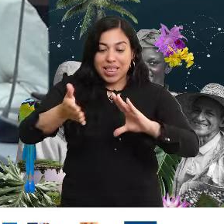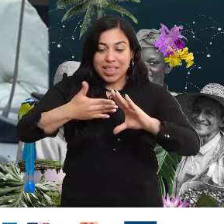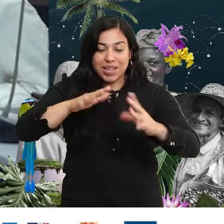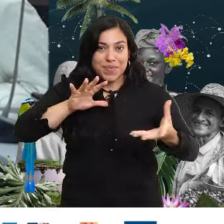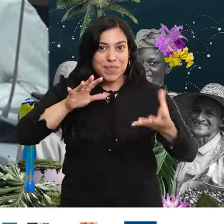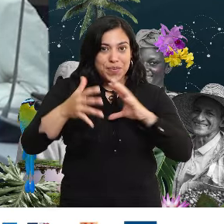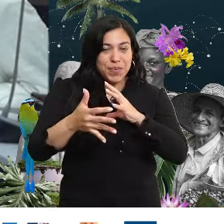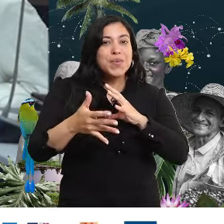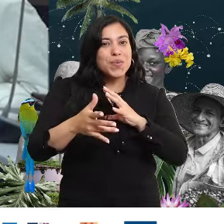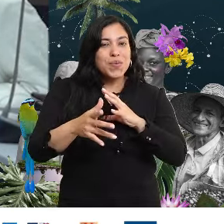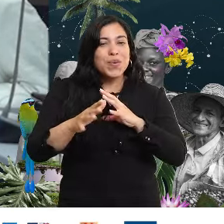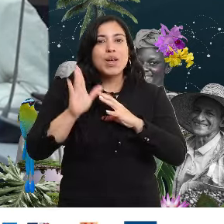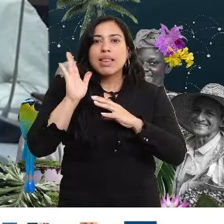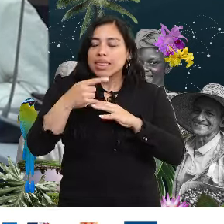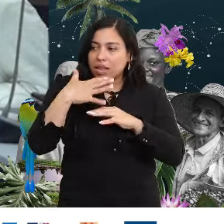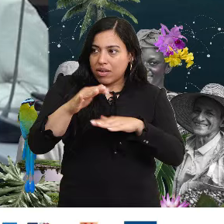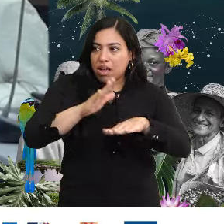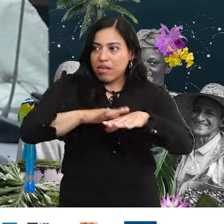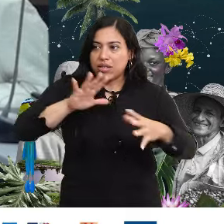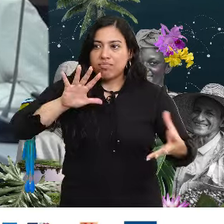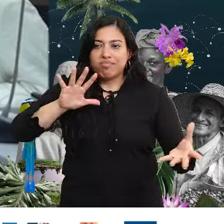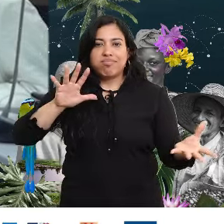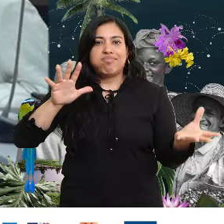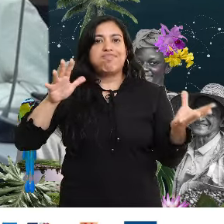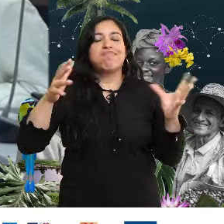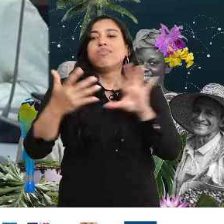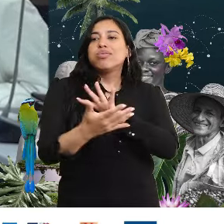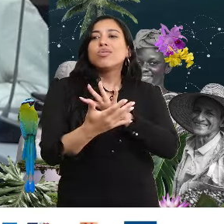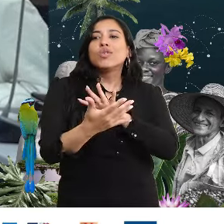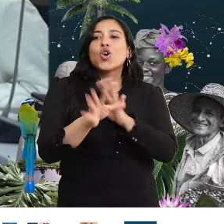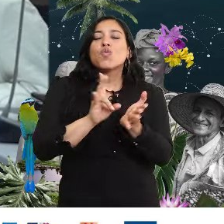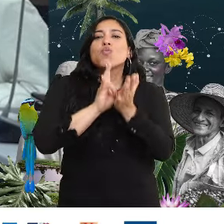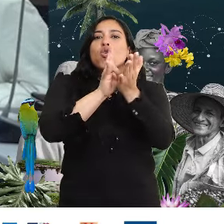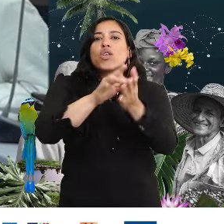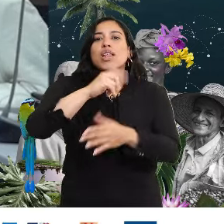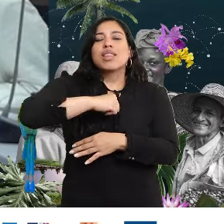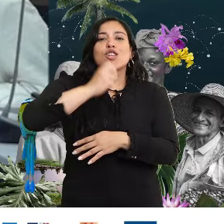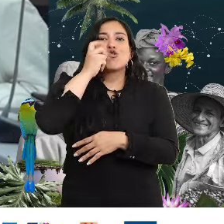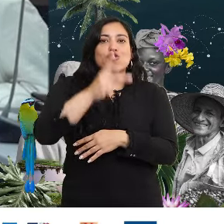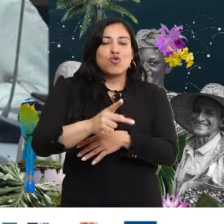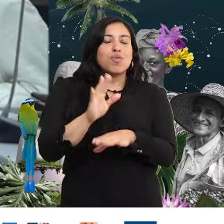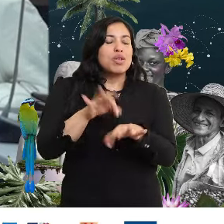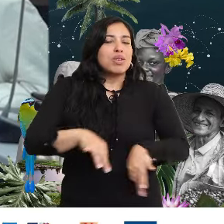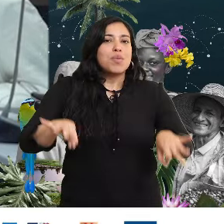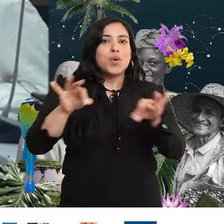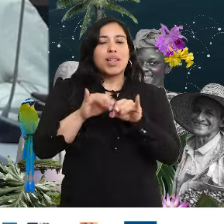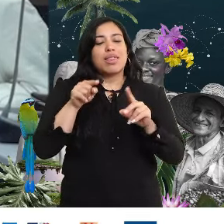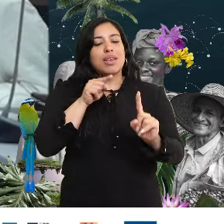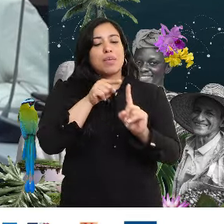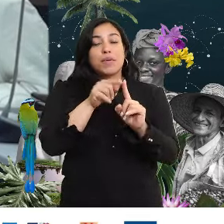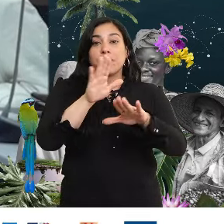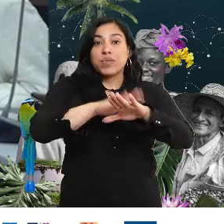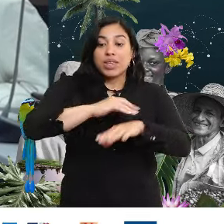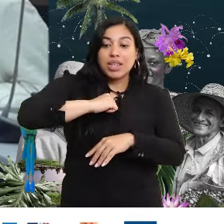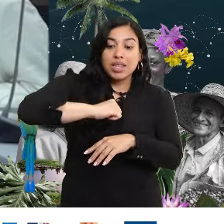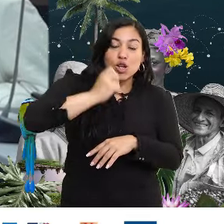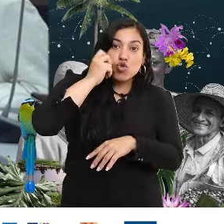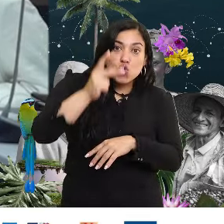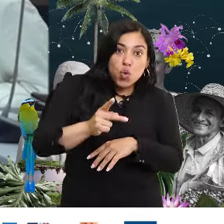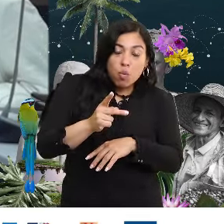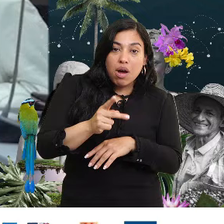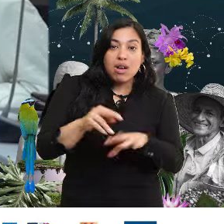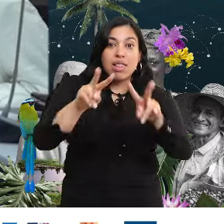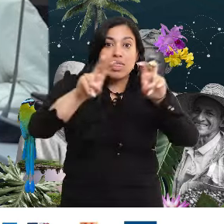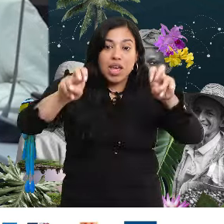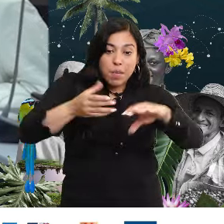que efectivamente es una transición de modelo, a los derechos humanos en el centro. Si los derechos humanos no están en el